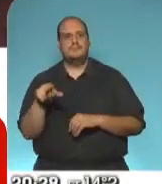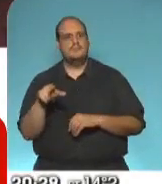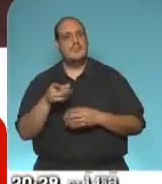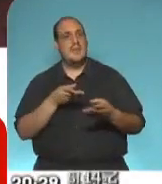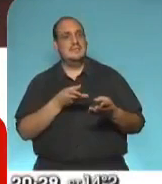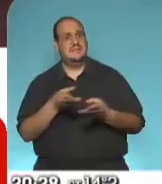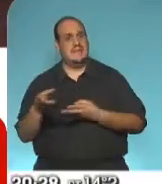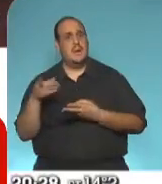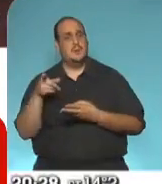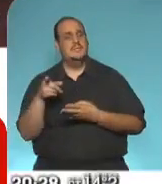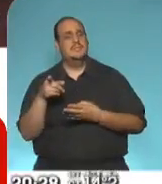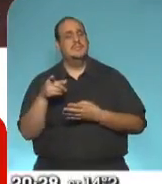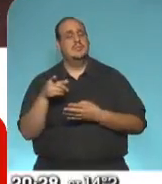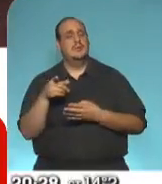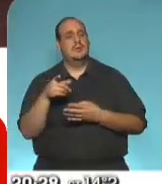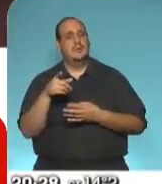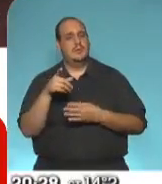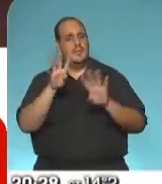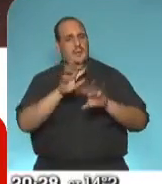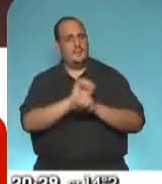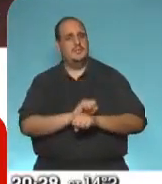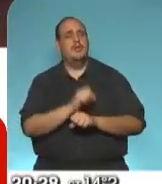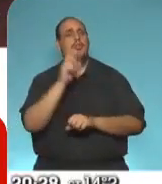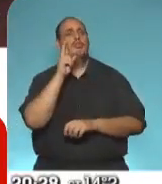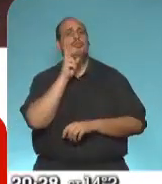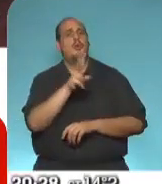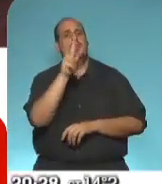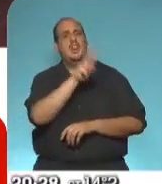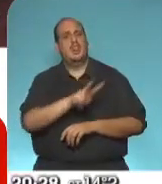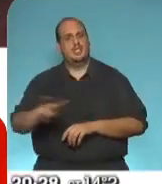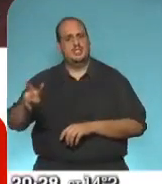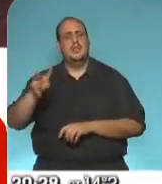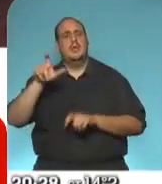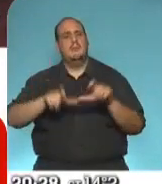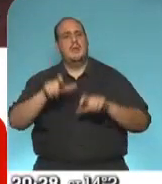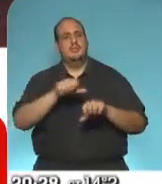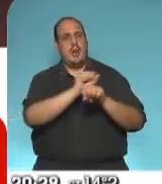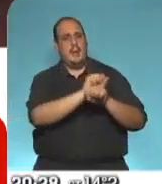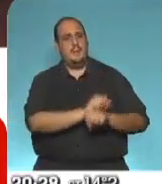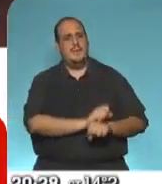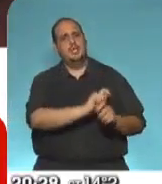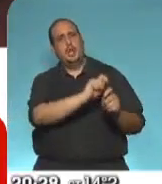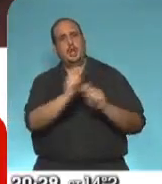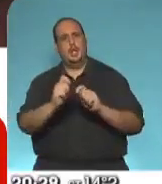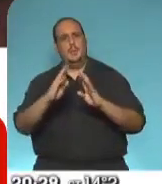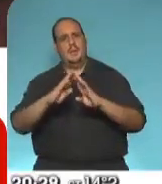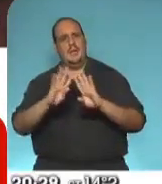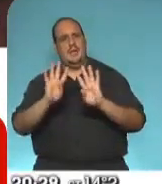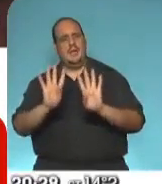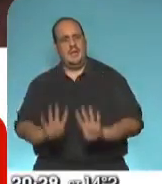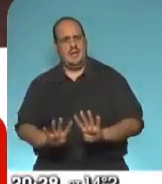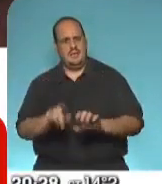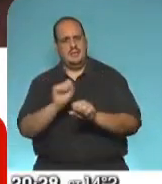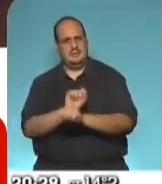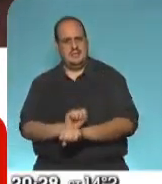Servicio Penitenciario, 2.200 internos fueron excarcelados o recibieron prisión domiciliaria, pero